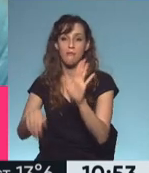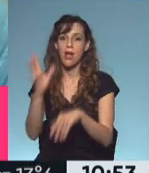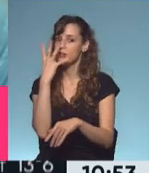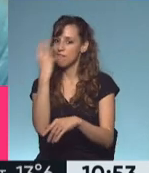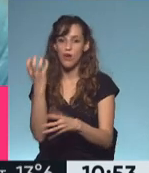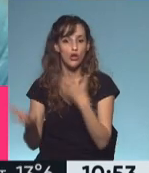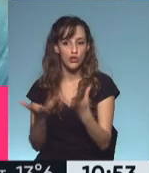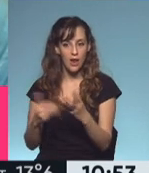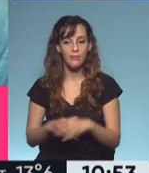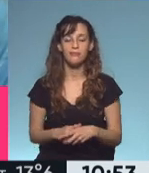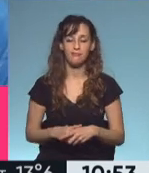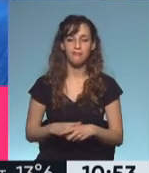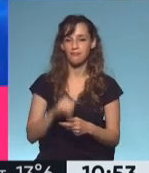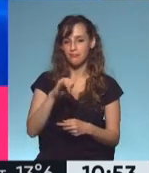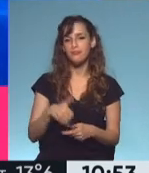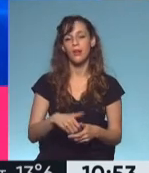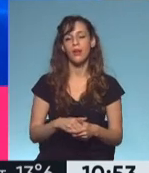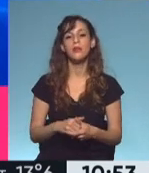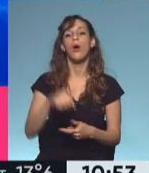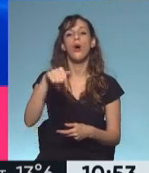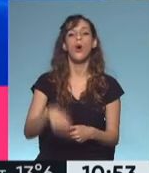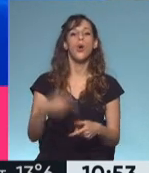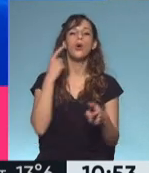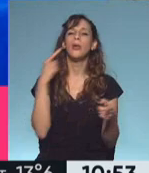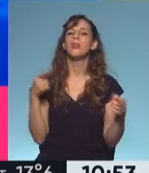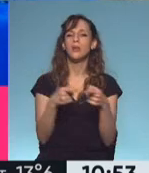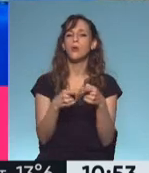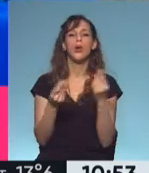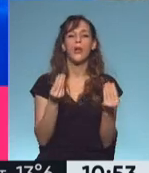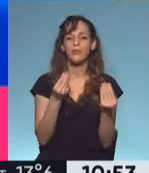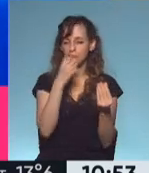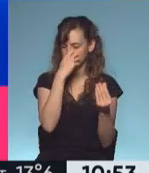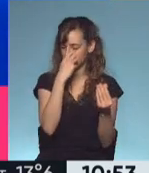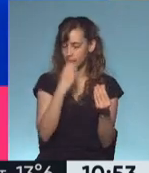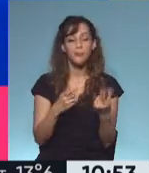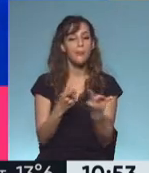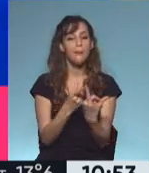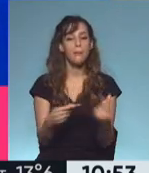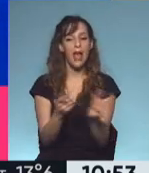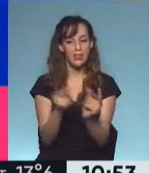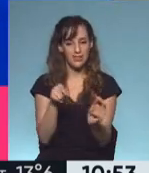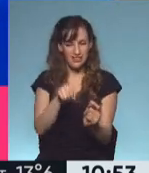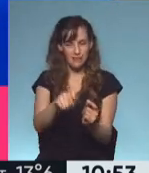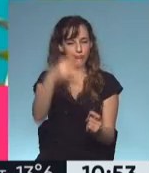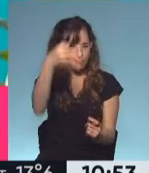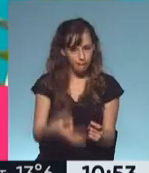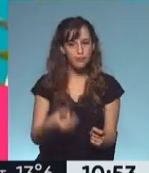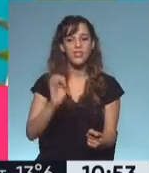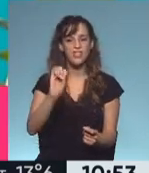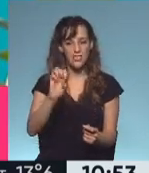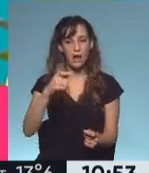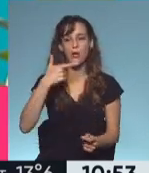Maru? ¿Todo bien? Muy bien. Sí, hoy la idea es un poco esta de traer plantas, en este caso suculentas, que como bien decías, en la